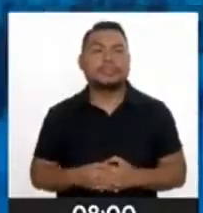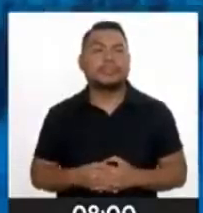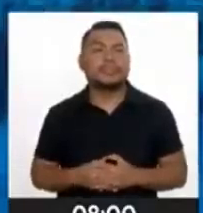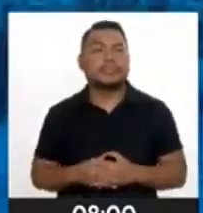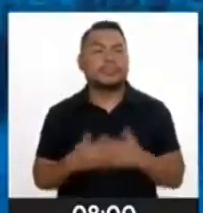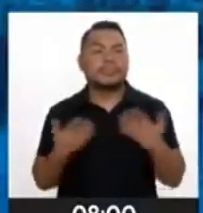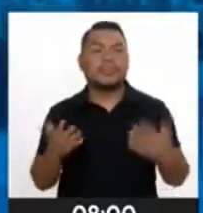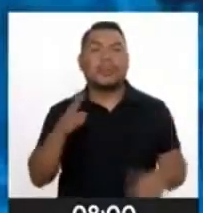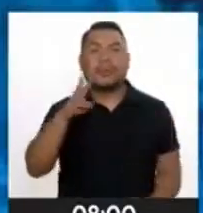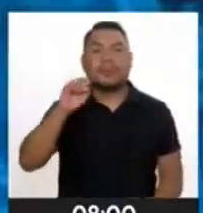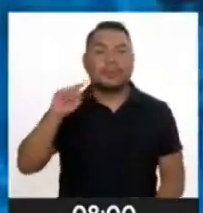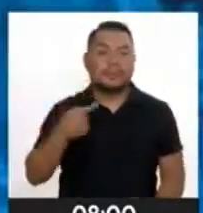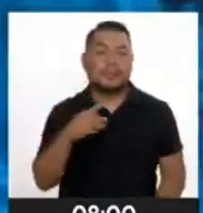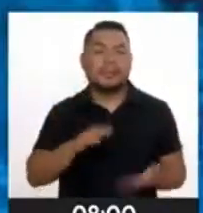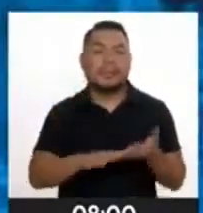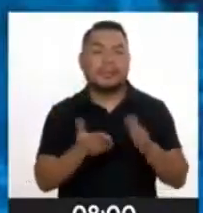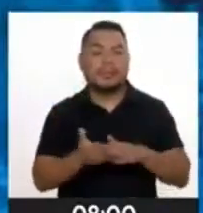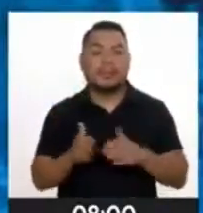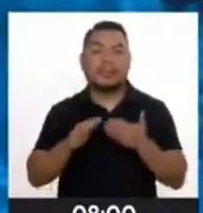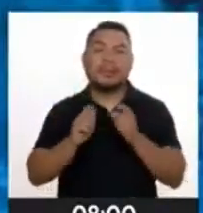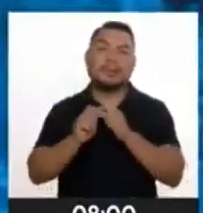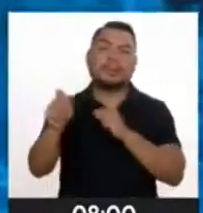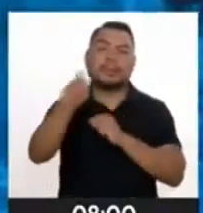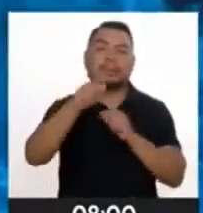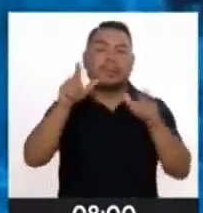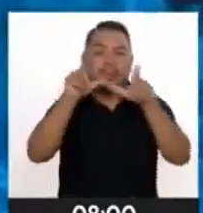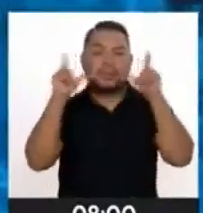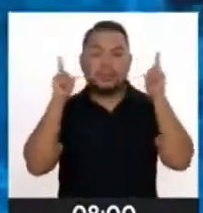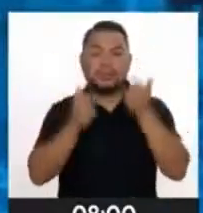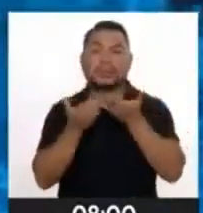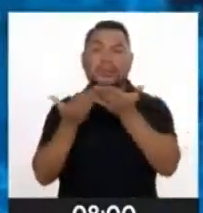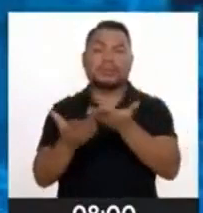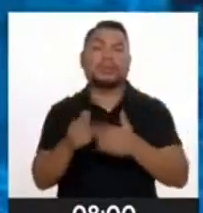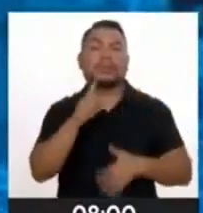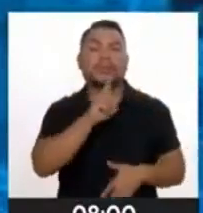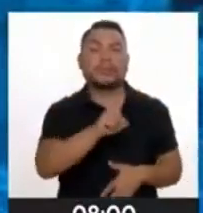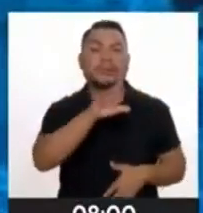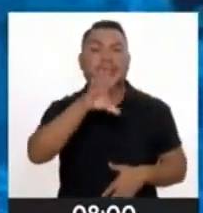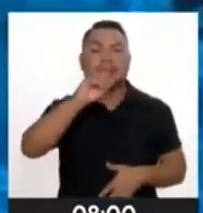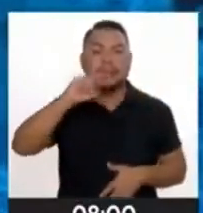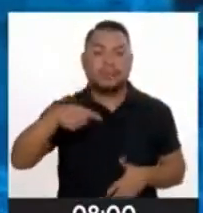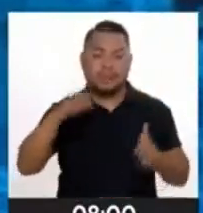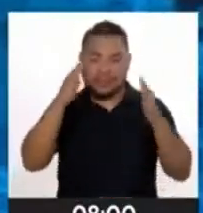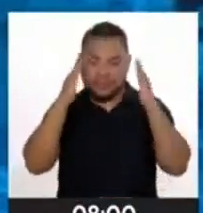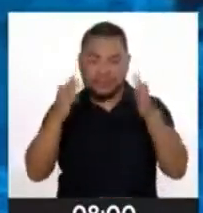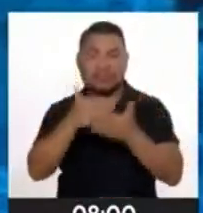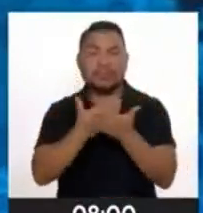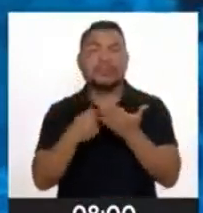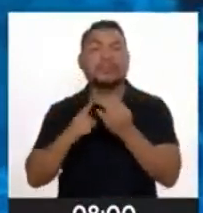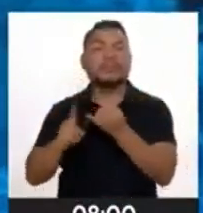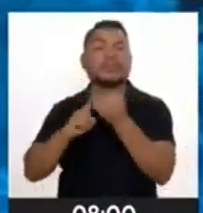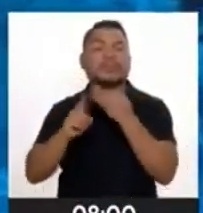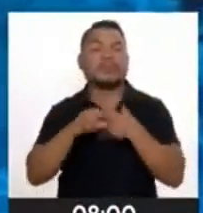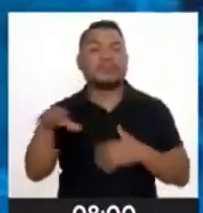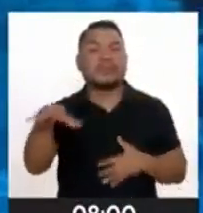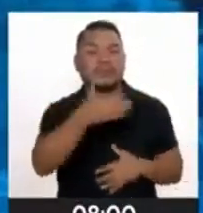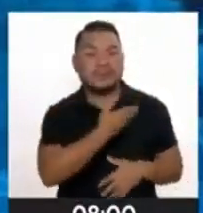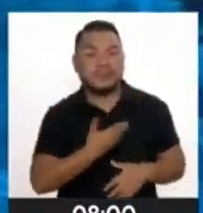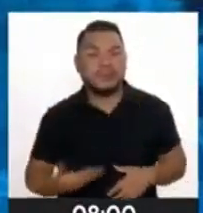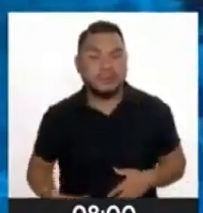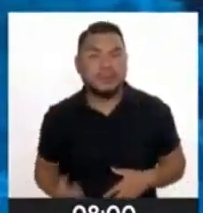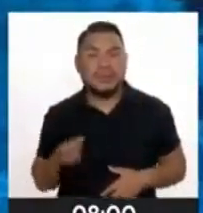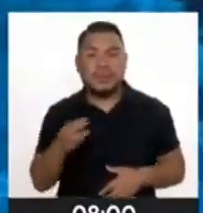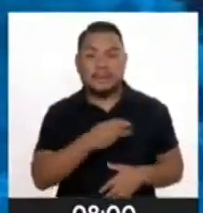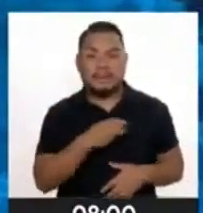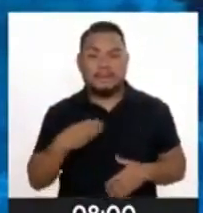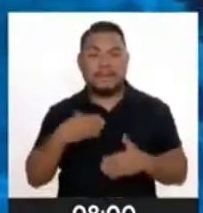20.000 pobladores de comunidades alejadas de Loreto reciben más de 150.000 atenciones por parte de diversas entidades del Estado. El